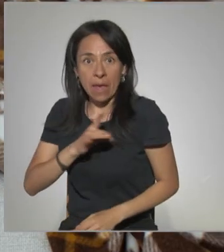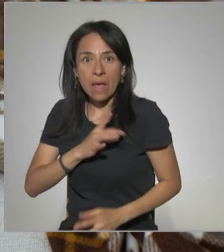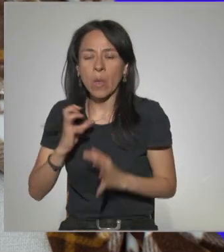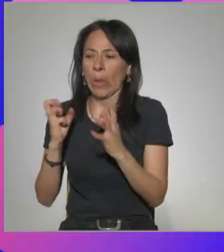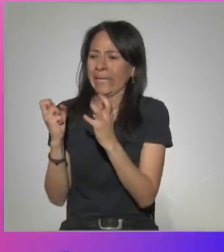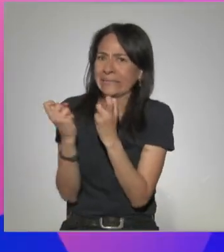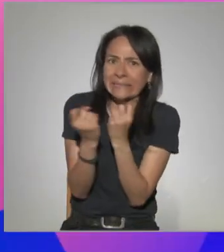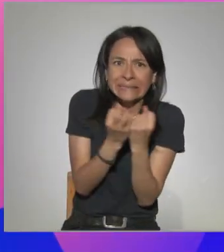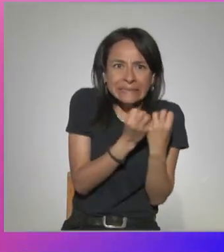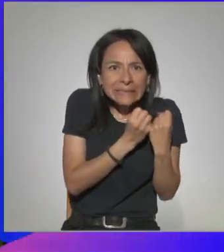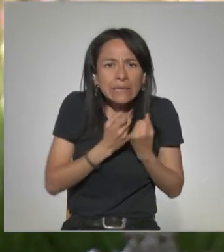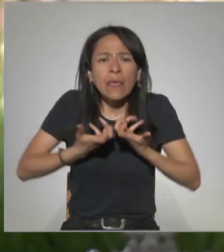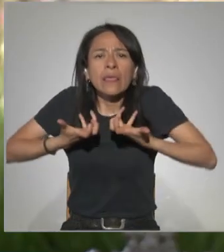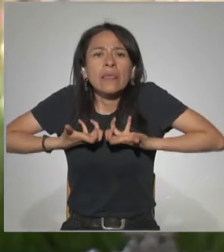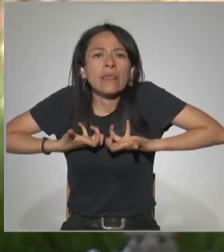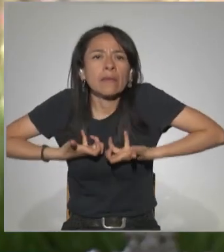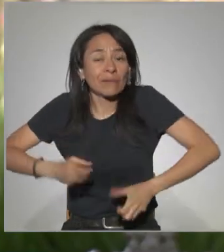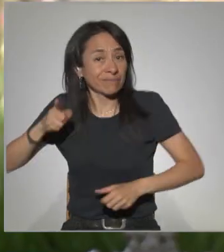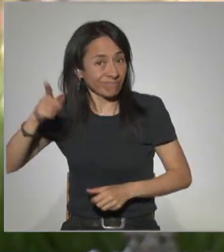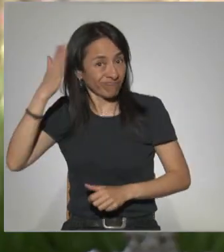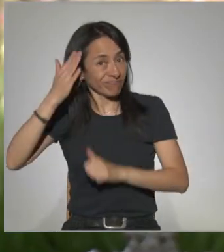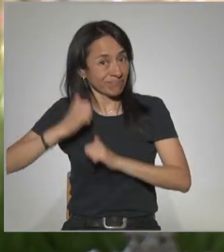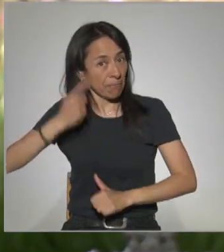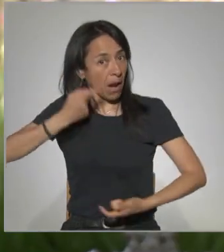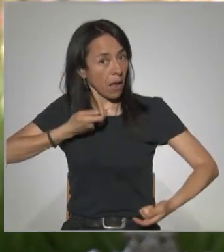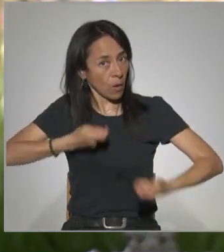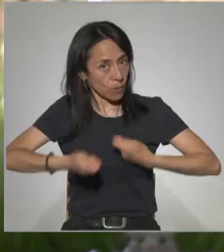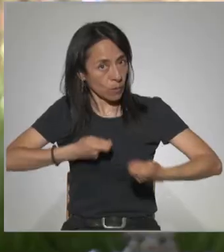ansiedad o la depresión. Me llevo a sentir